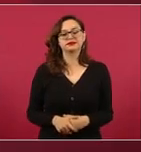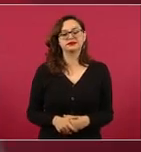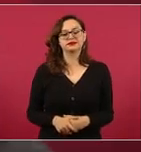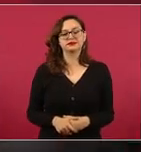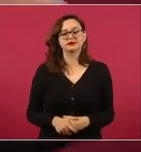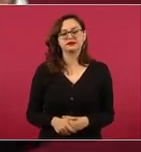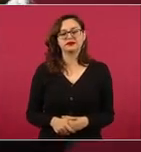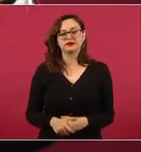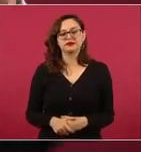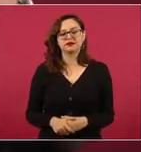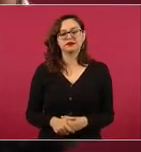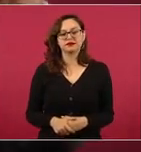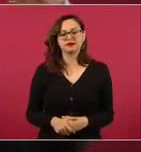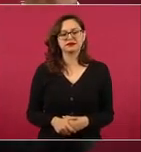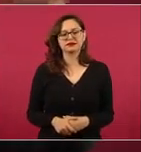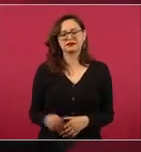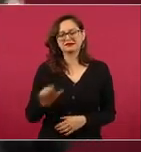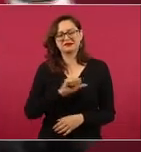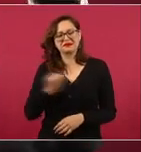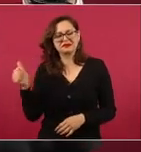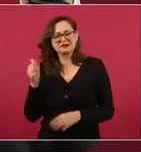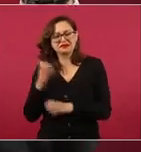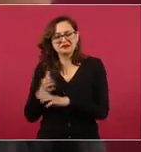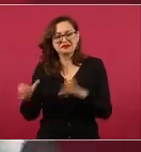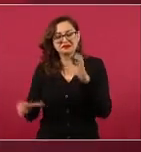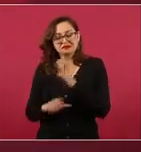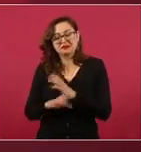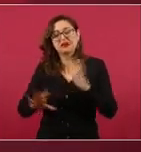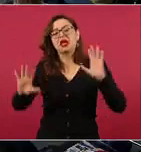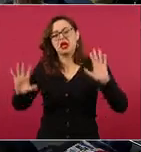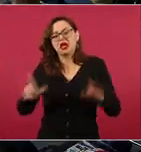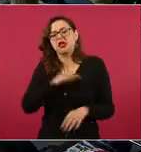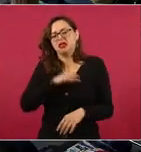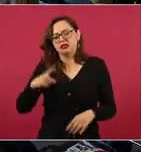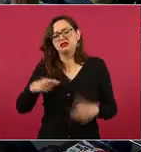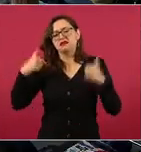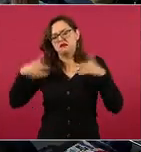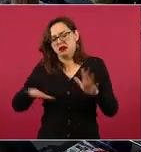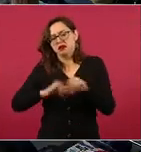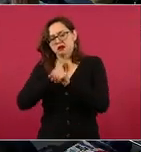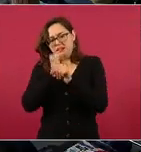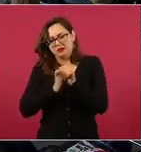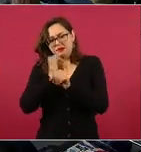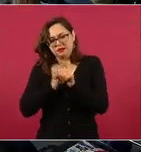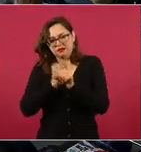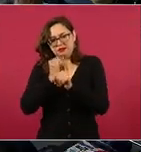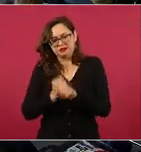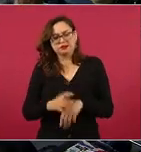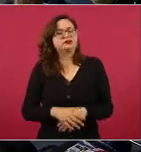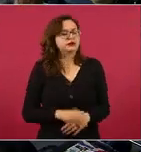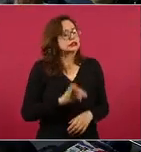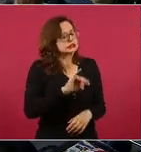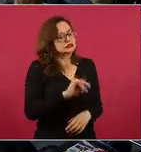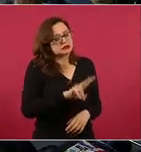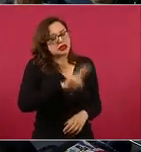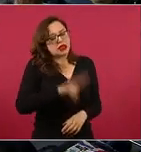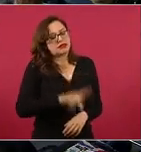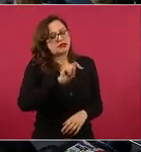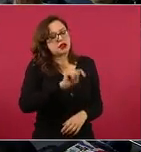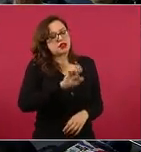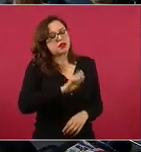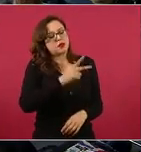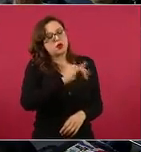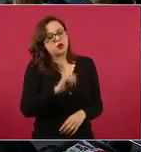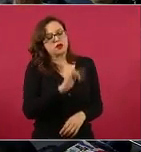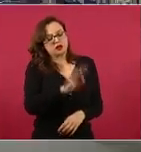Lo demás ya es otro asunto. Sí, eso ya lo resolverá el Tribunal Electoral, que pondrá sí, consideración. Sí. Pero siempre es importante